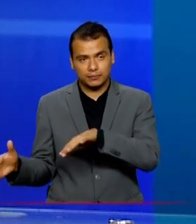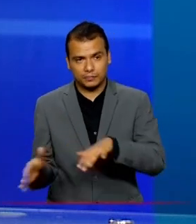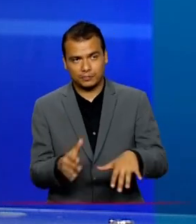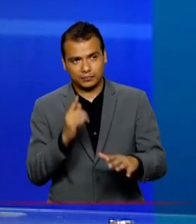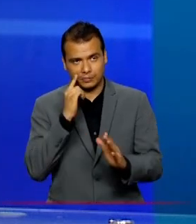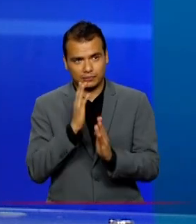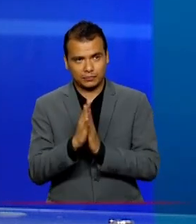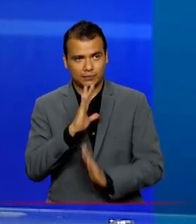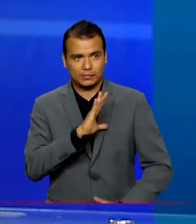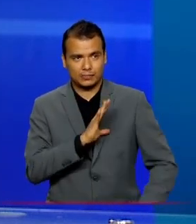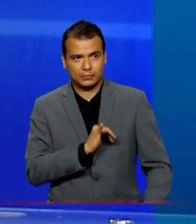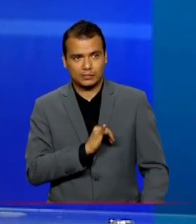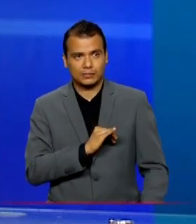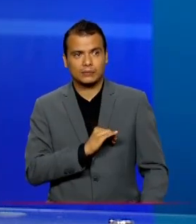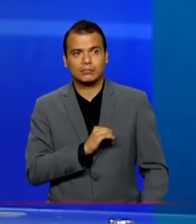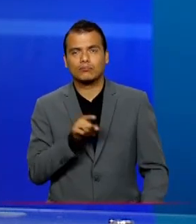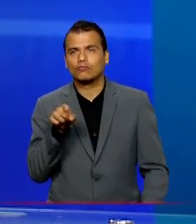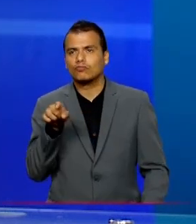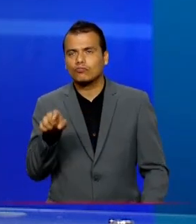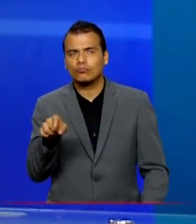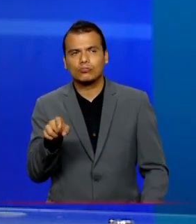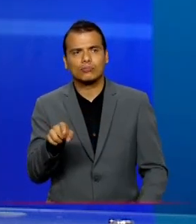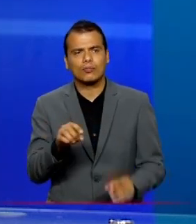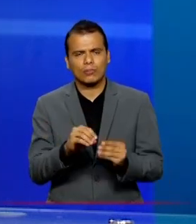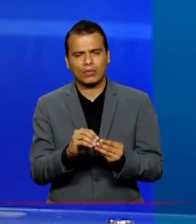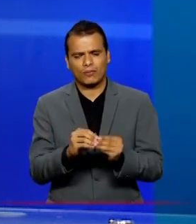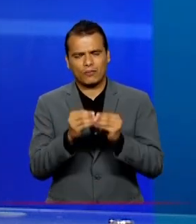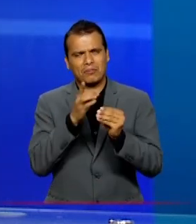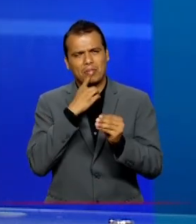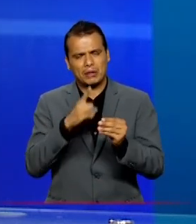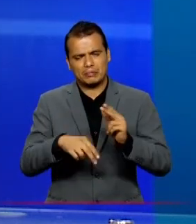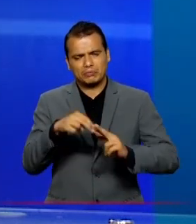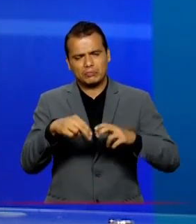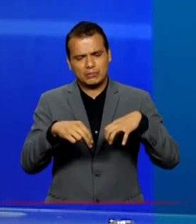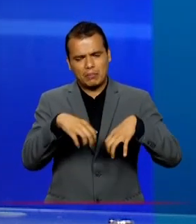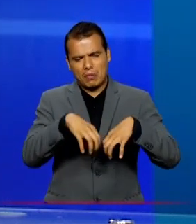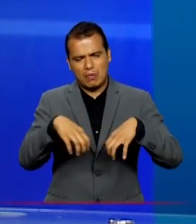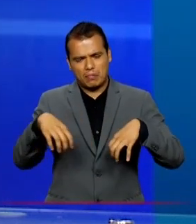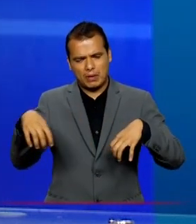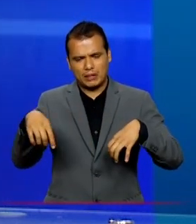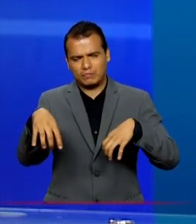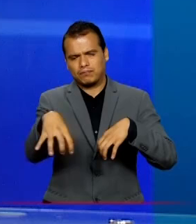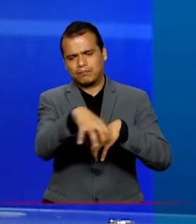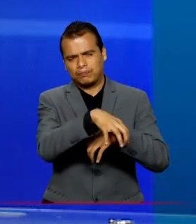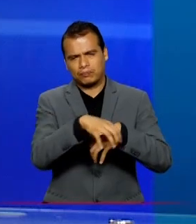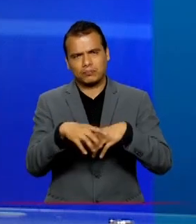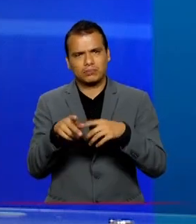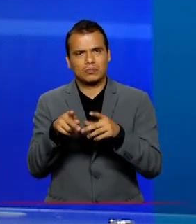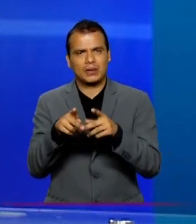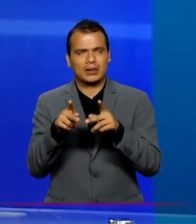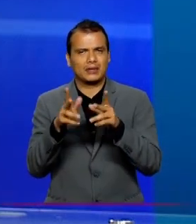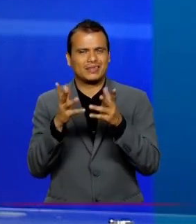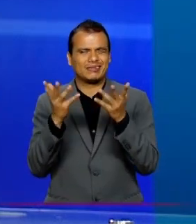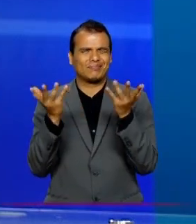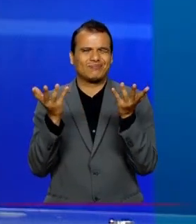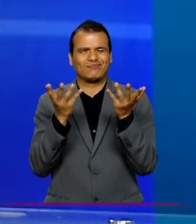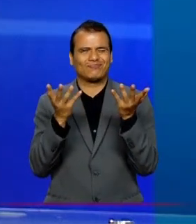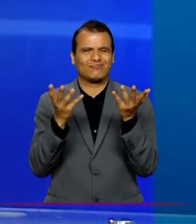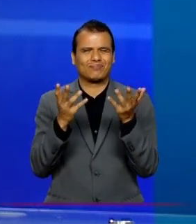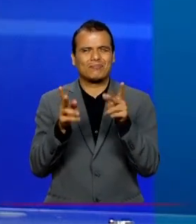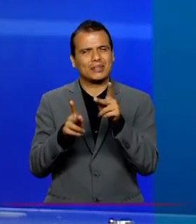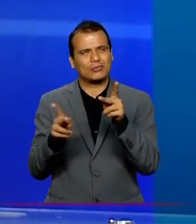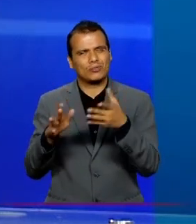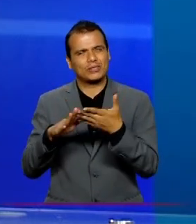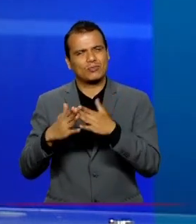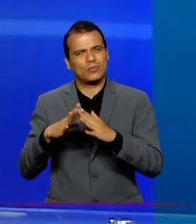En Cali, la construcción de bolardos con formas irregulares está generando conflictos entre vecinos en varias zonas. En el barrio municipal,